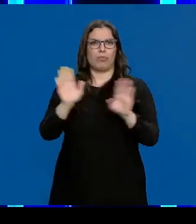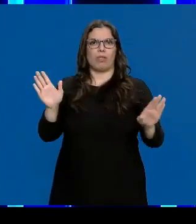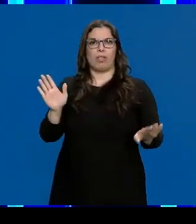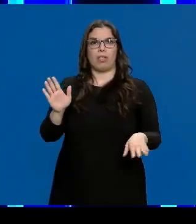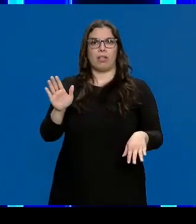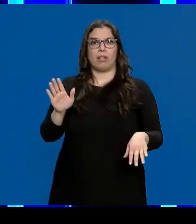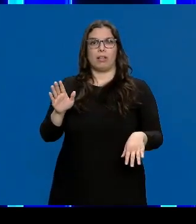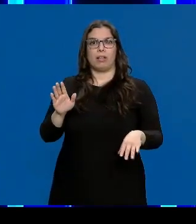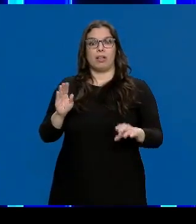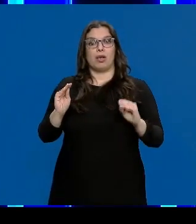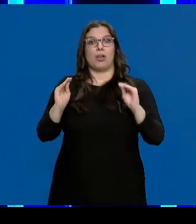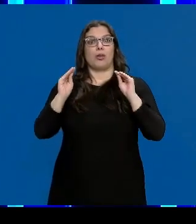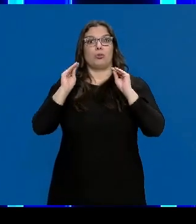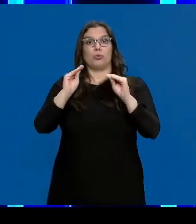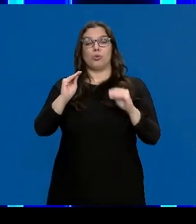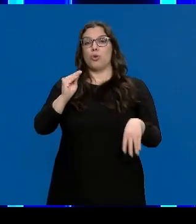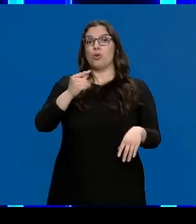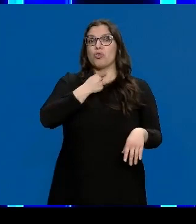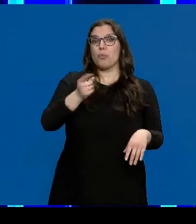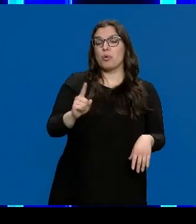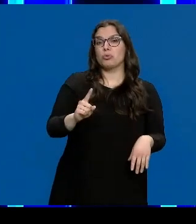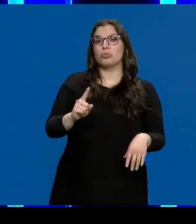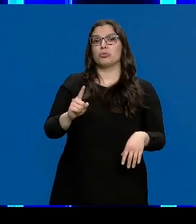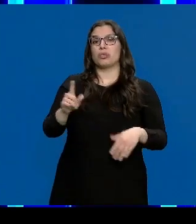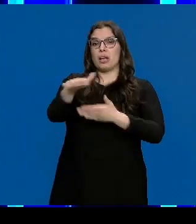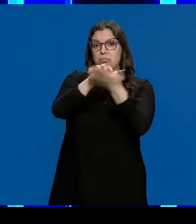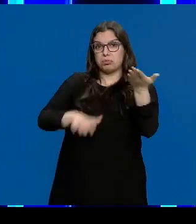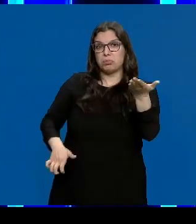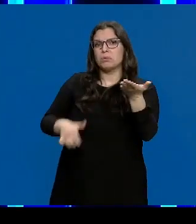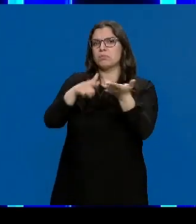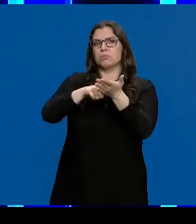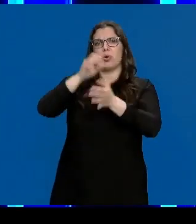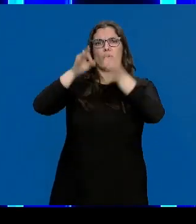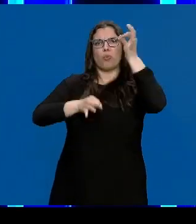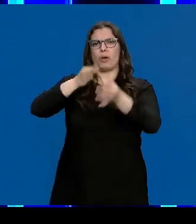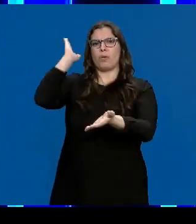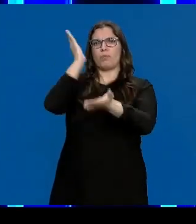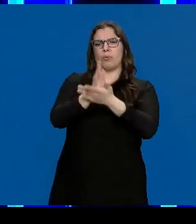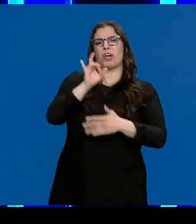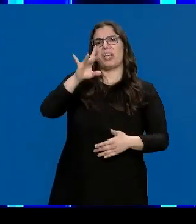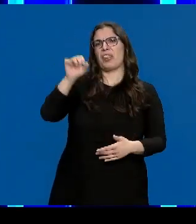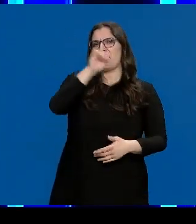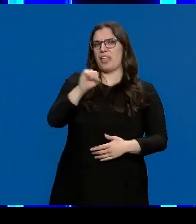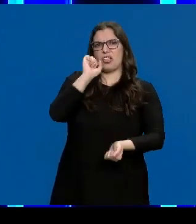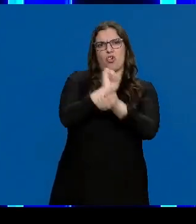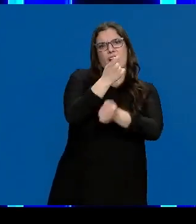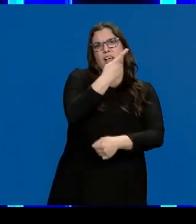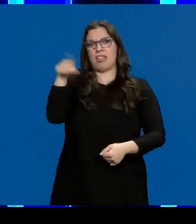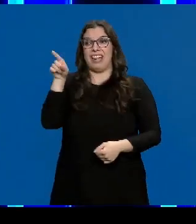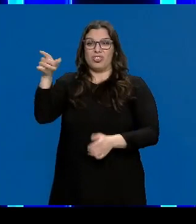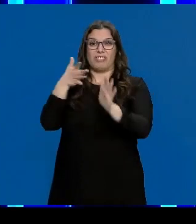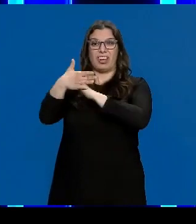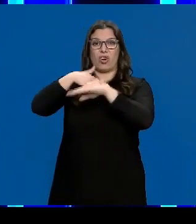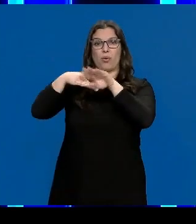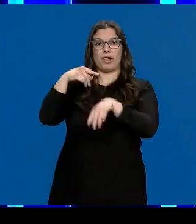tu crónica, juicio, 15 años de cárcel. Esa guerra, desde luego, desacredita al Kremlin. Yo creo que Putin